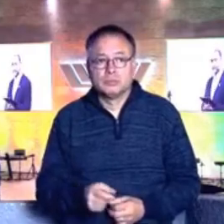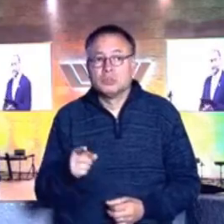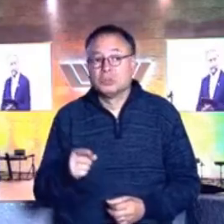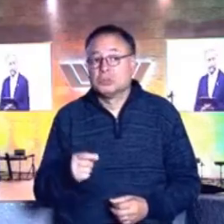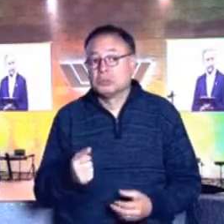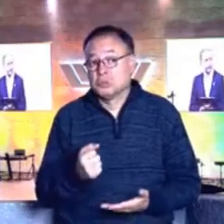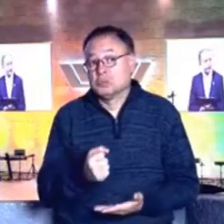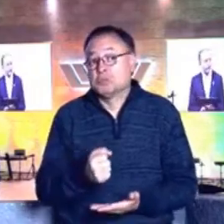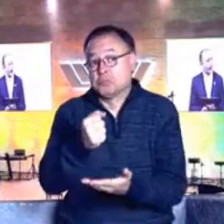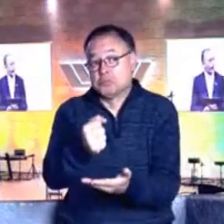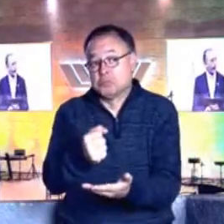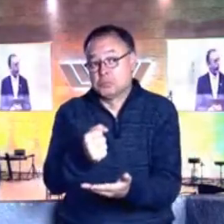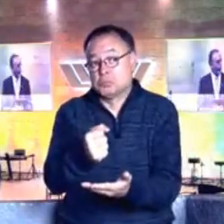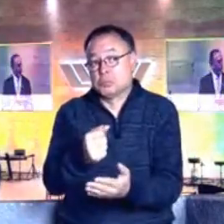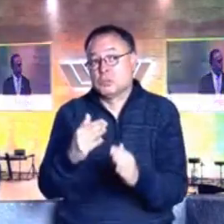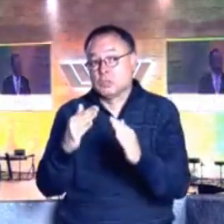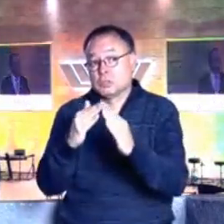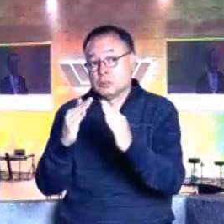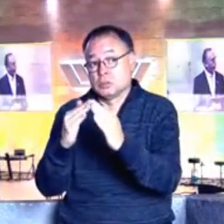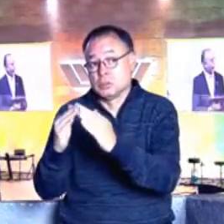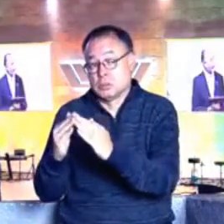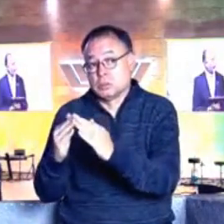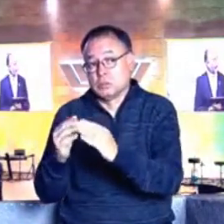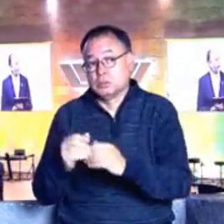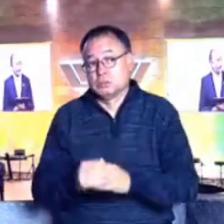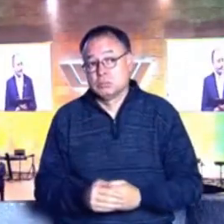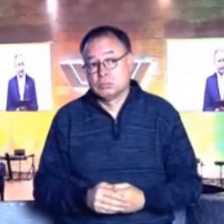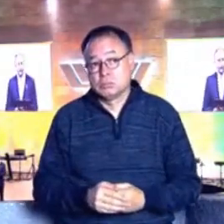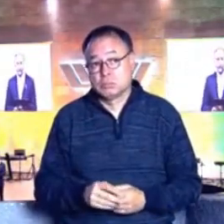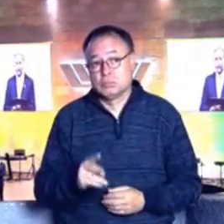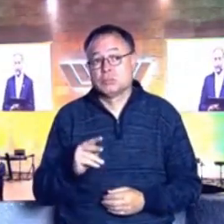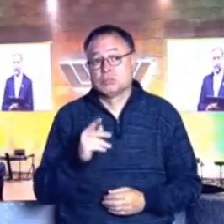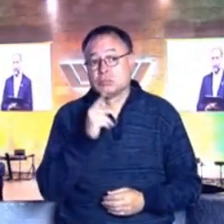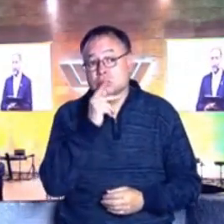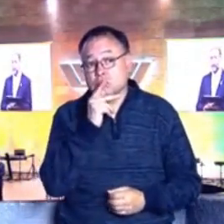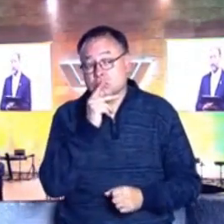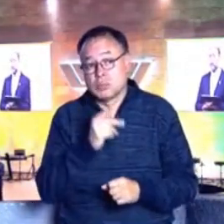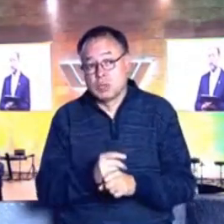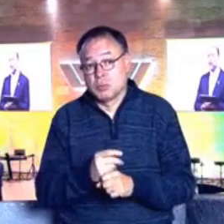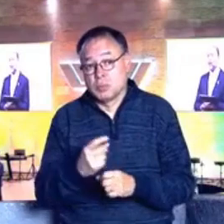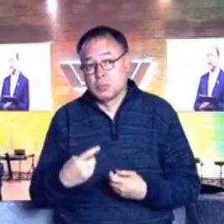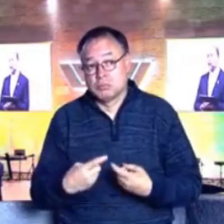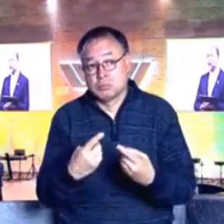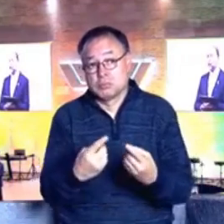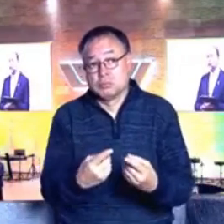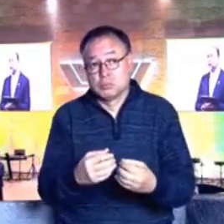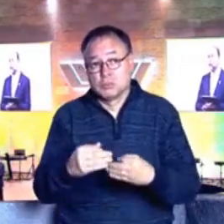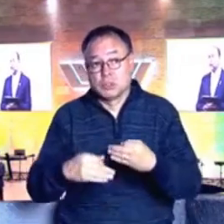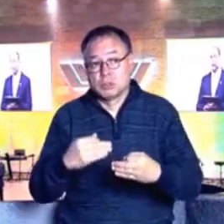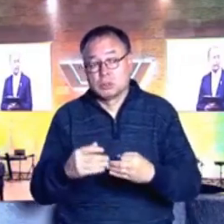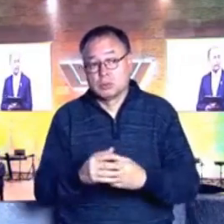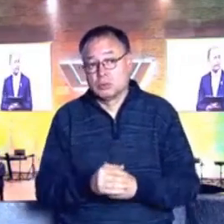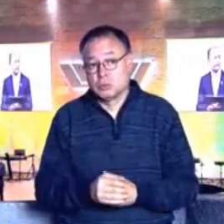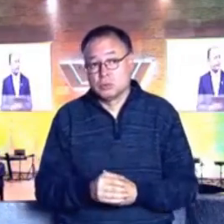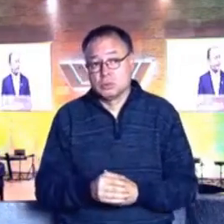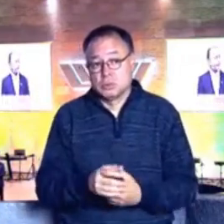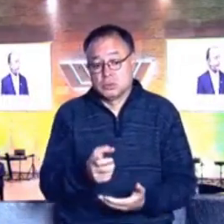casa hay papás que son peor que un incrédulo y le cobran a los hijos